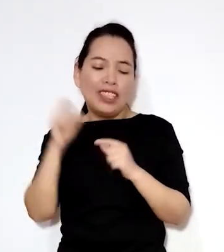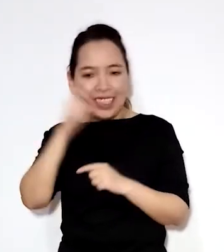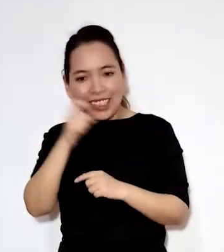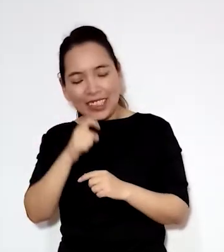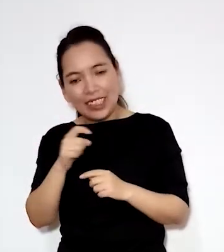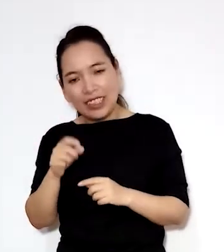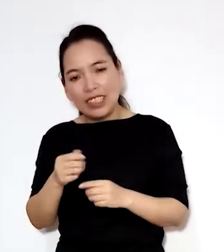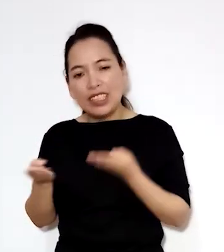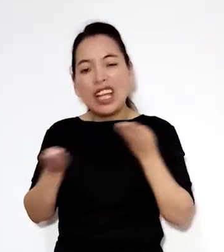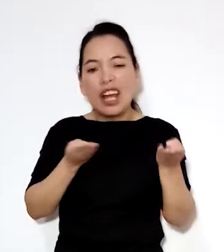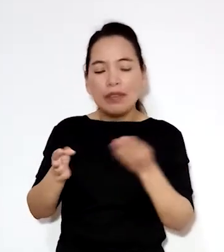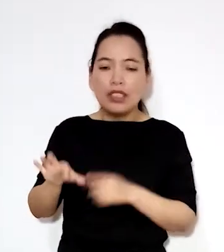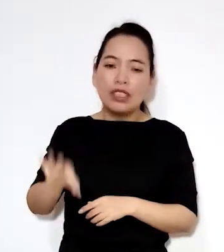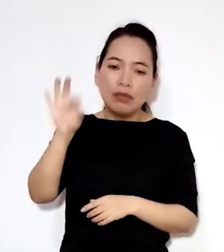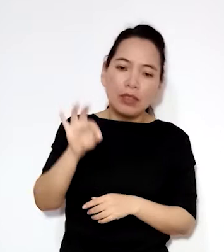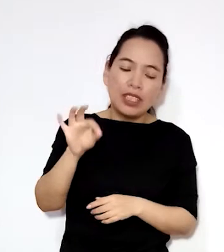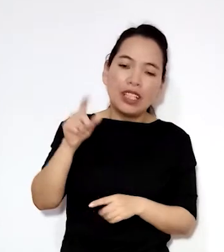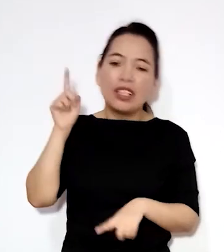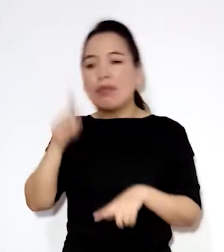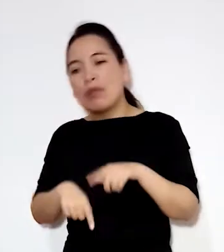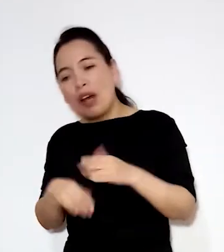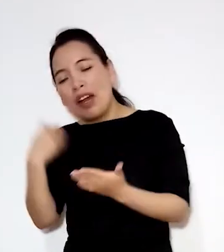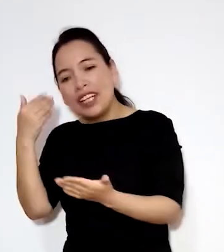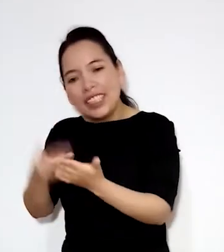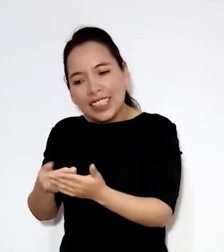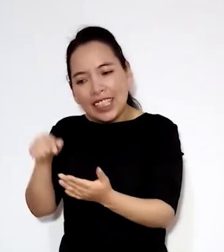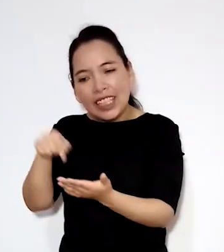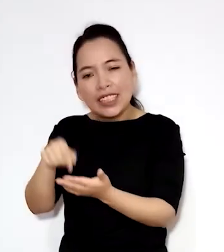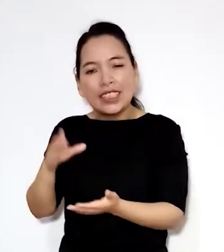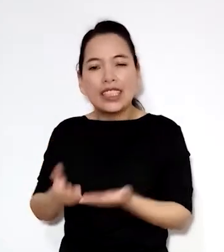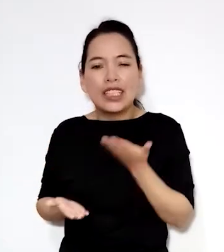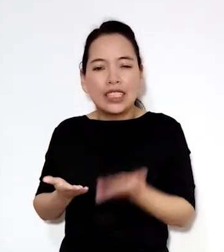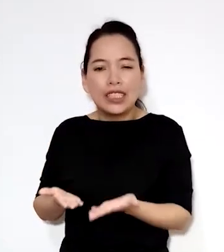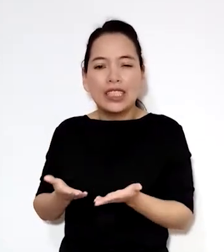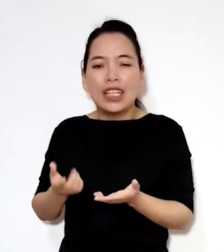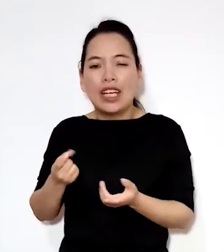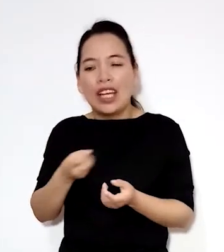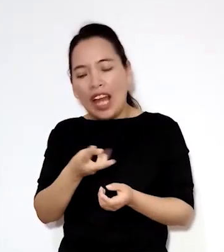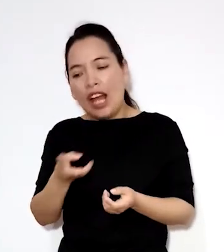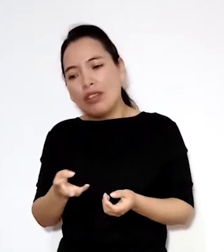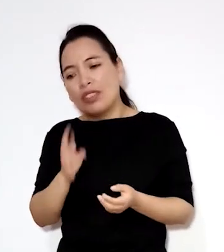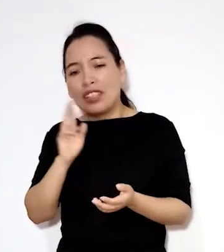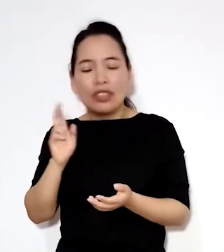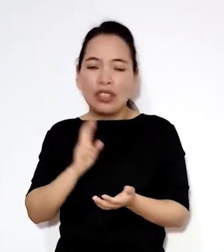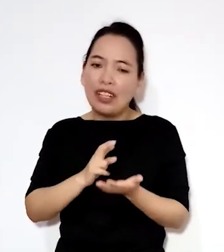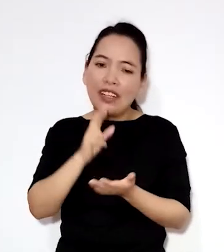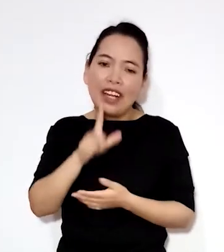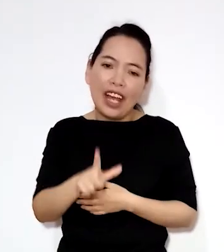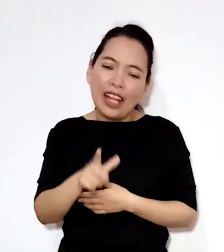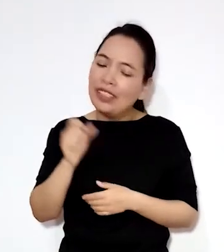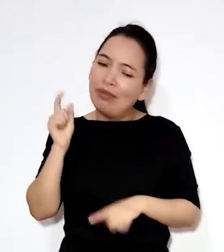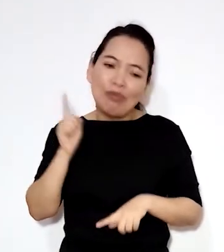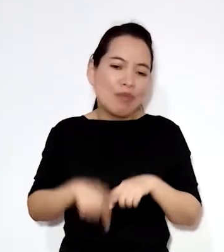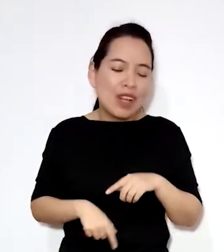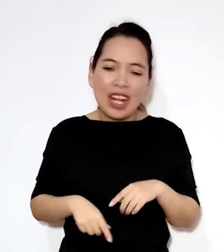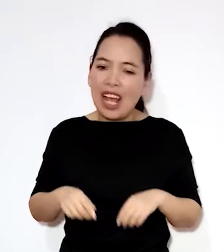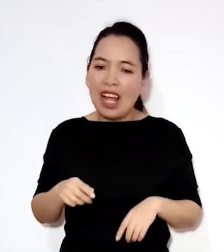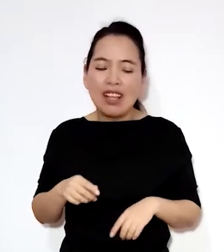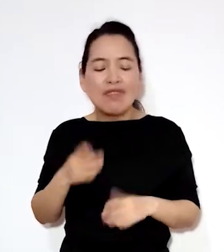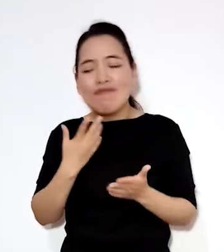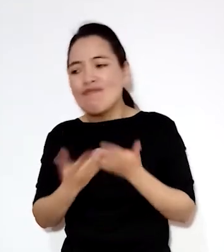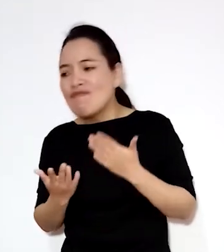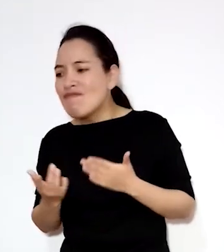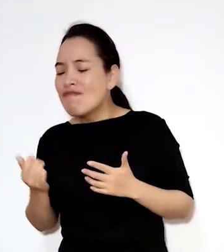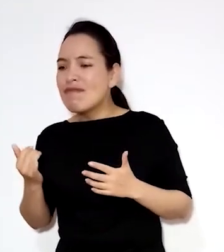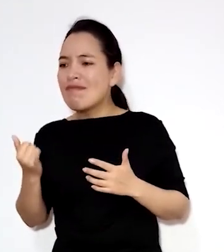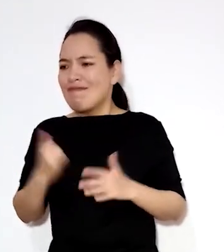una conversación ciertos grupos que necesitan servicios especializados o quizás no podemos llegar todavía